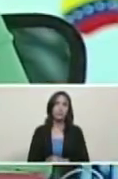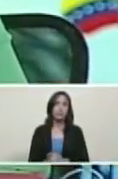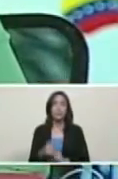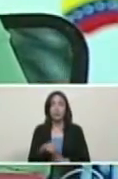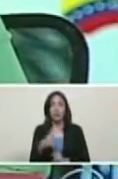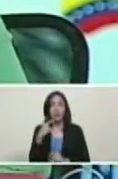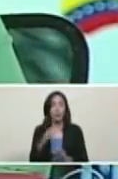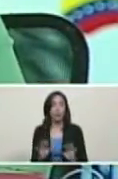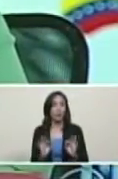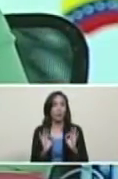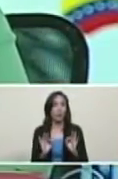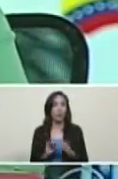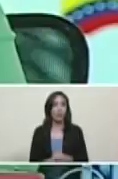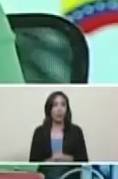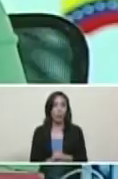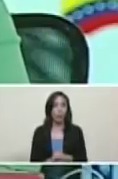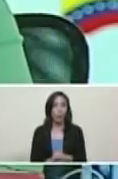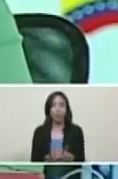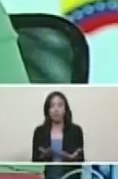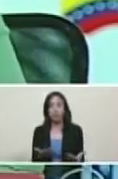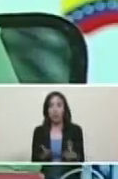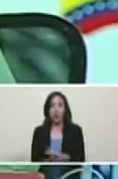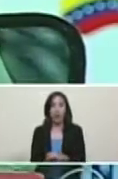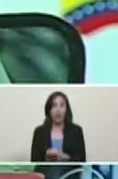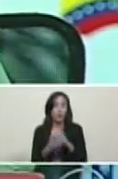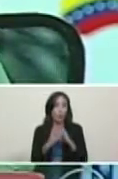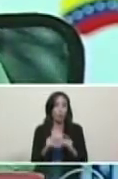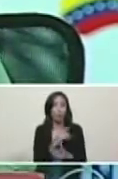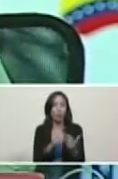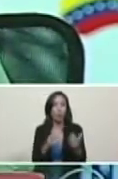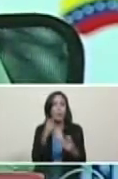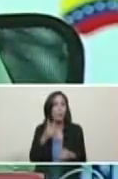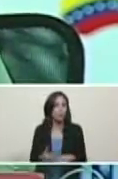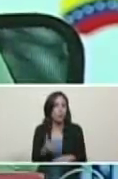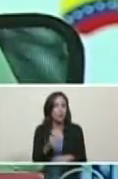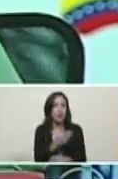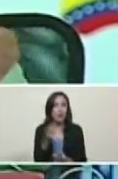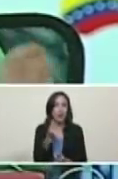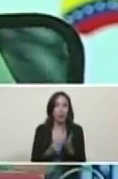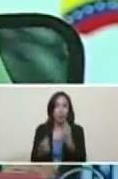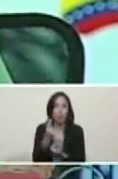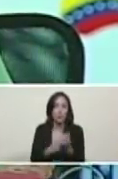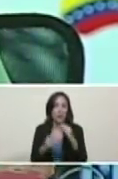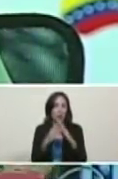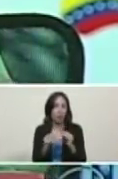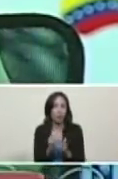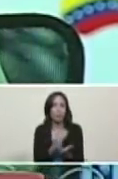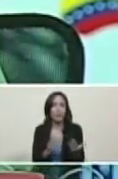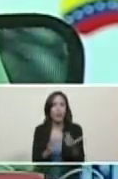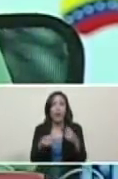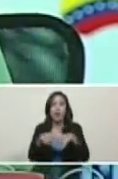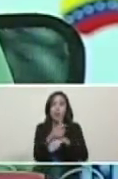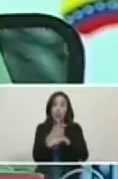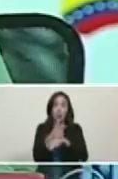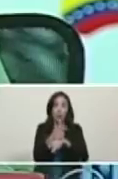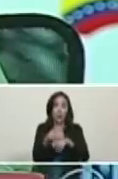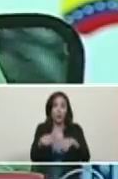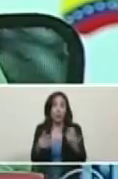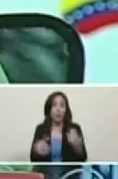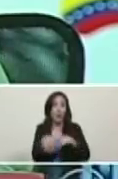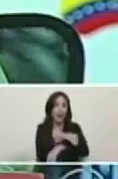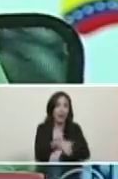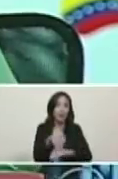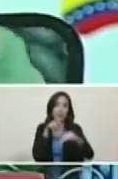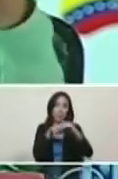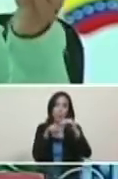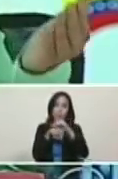más detalle del significado y la dimensión de la cartografía social y económica a los efectos de que el gobierno de calle salga con una